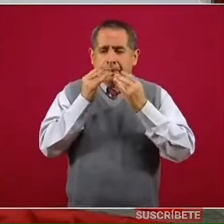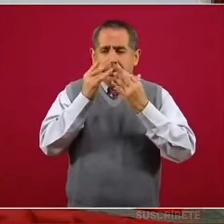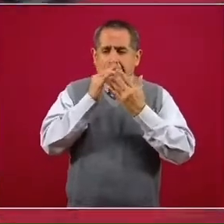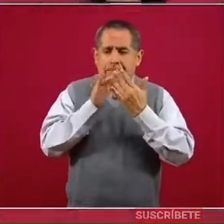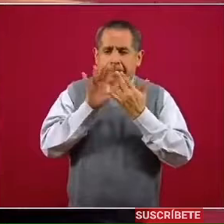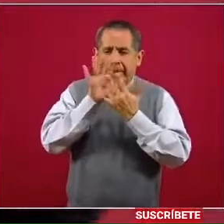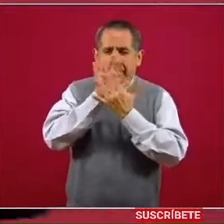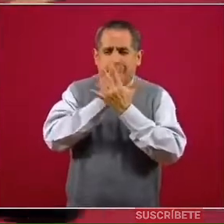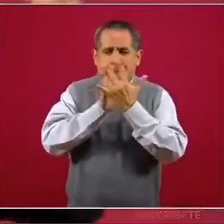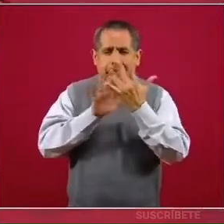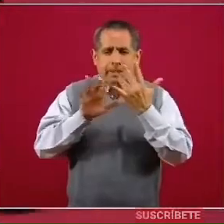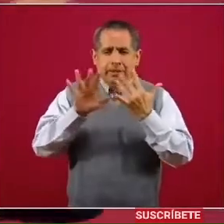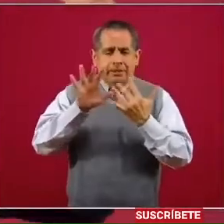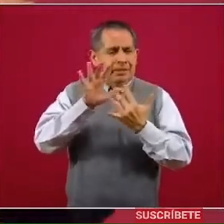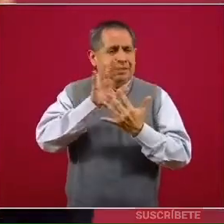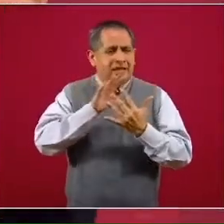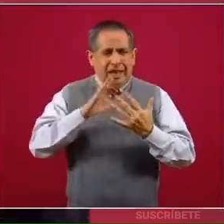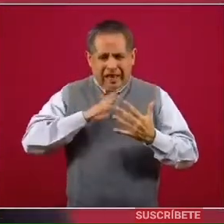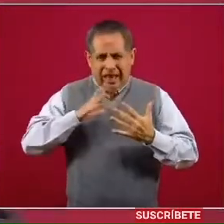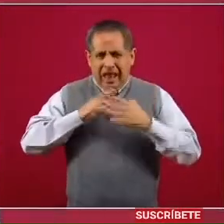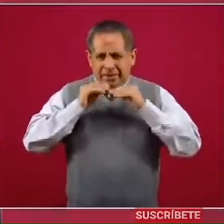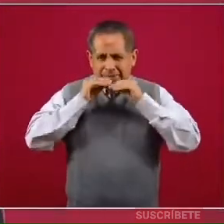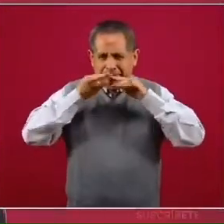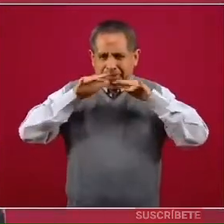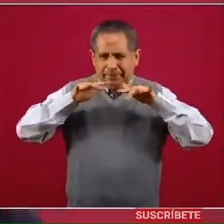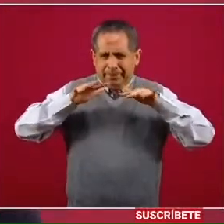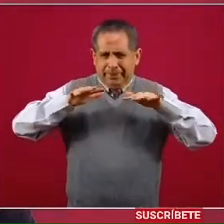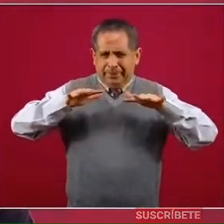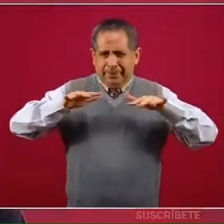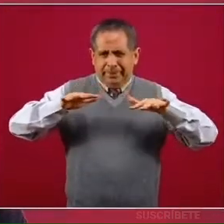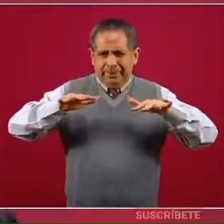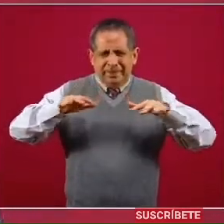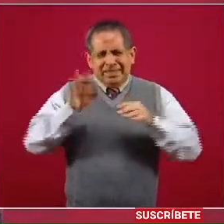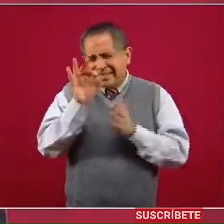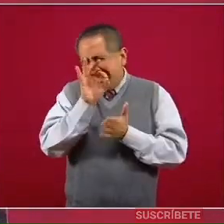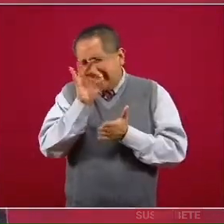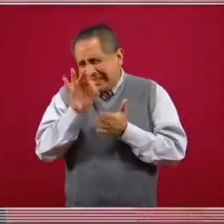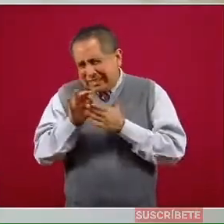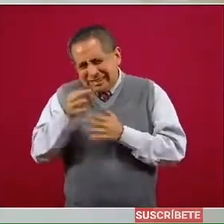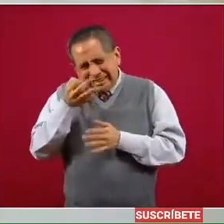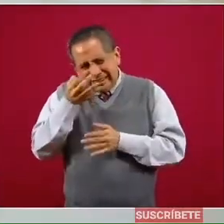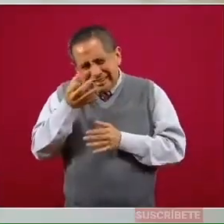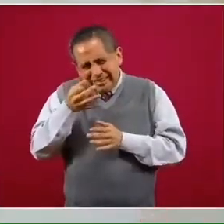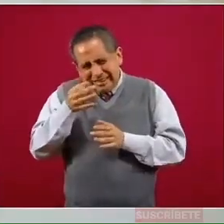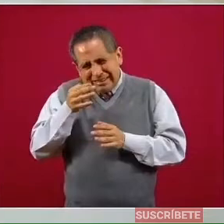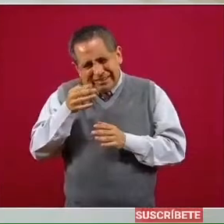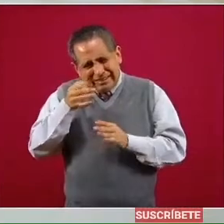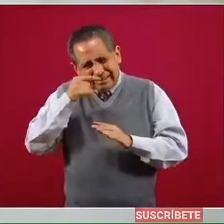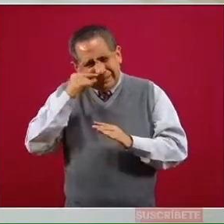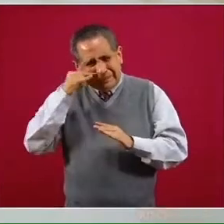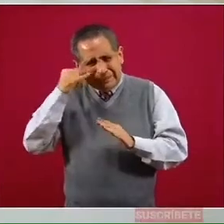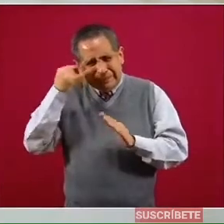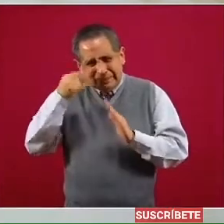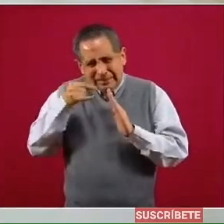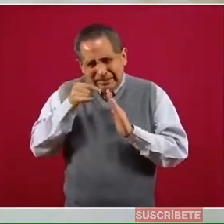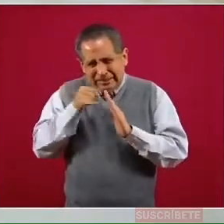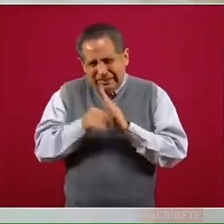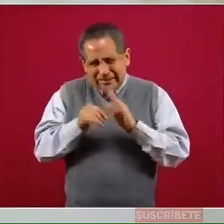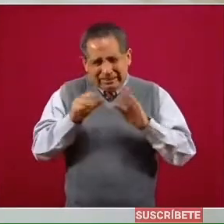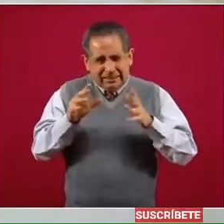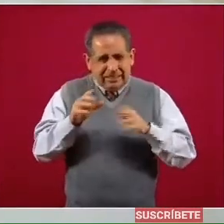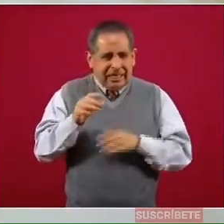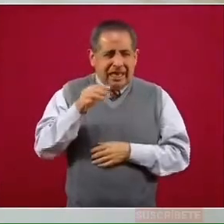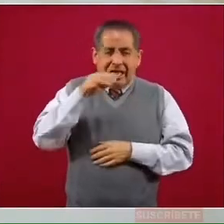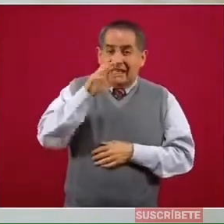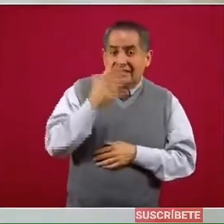microscópicas, todas y todos producimos una nube de líquido en pequeñas gotitas microscópicas debajo de